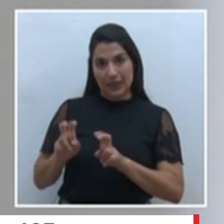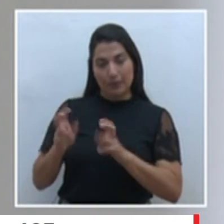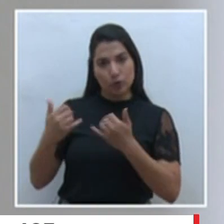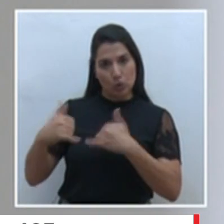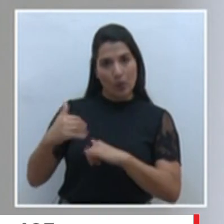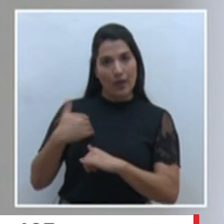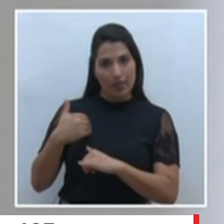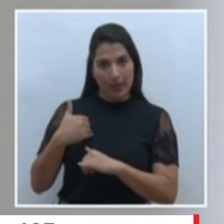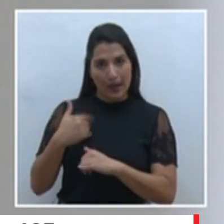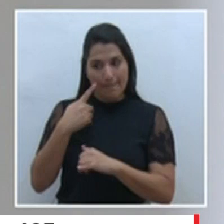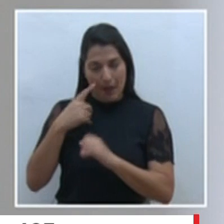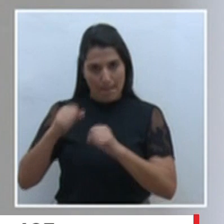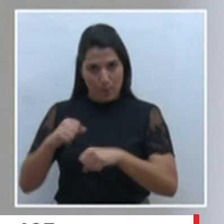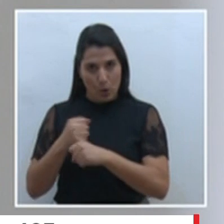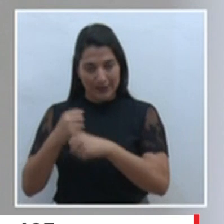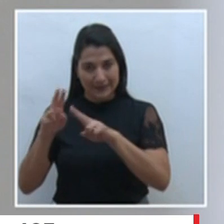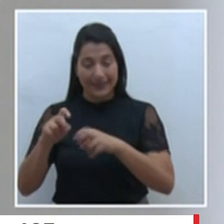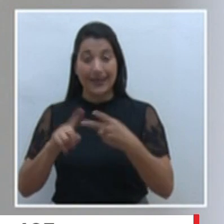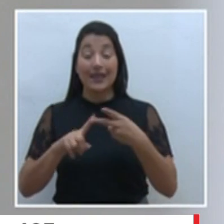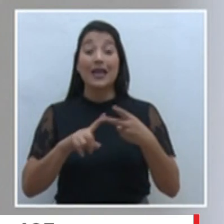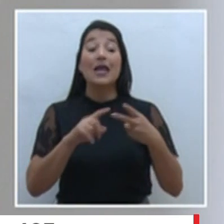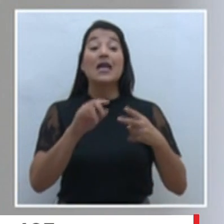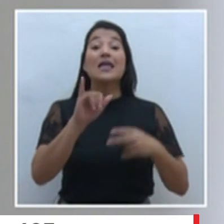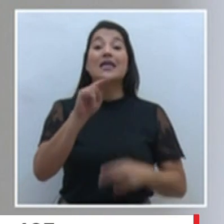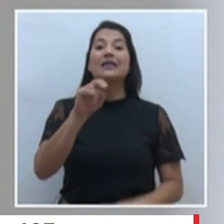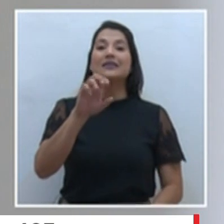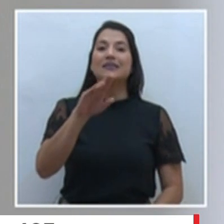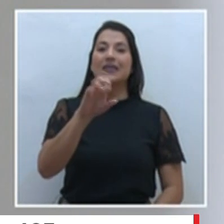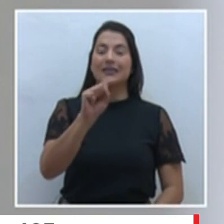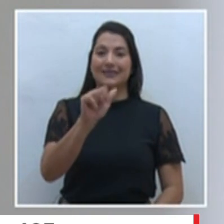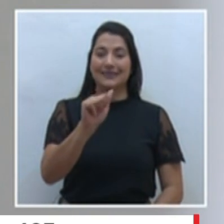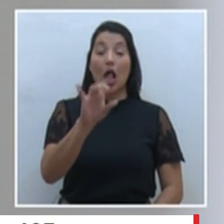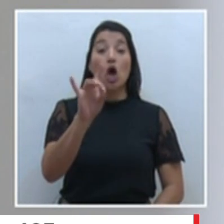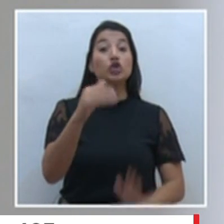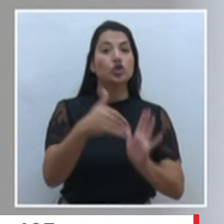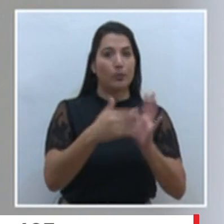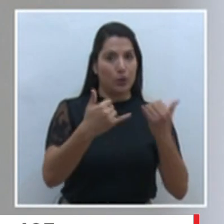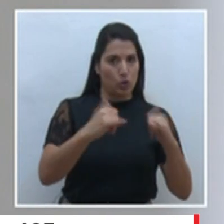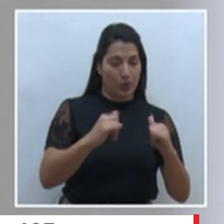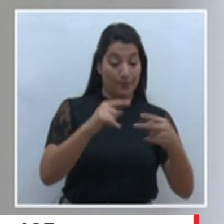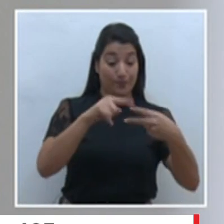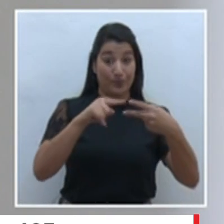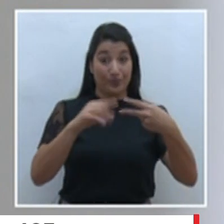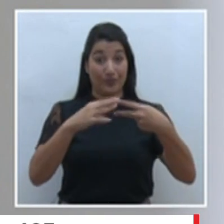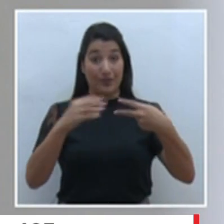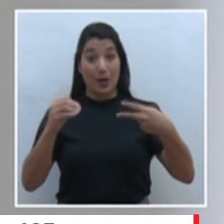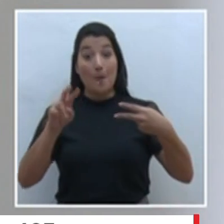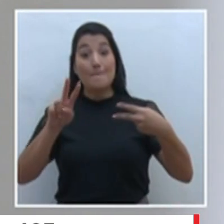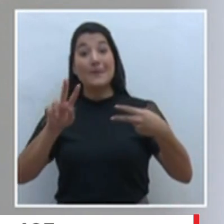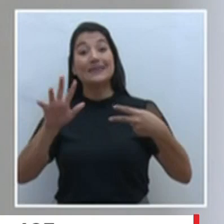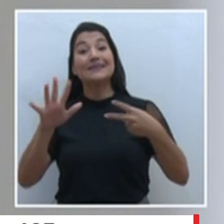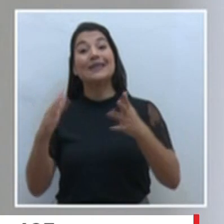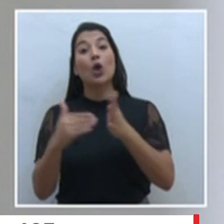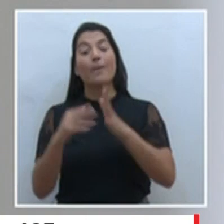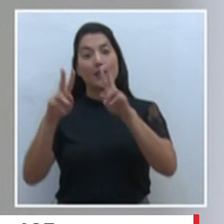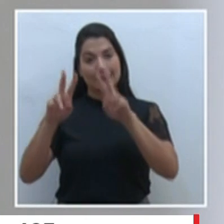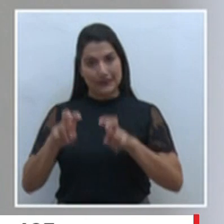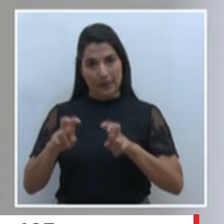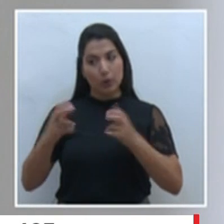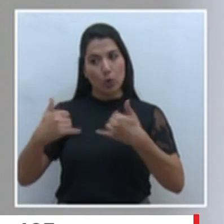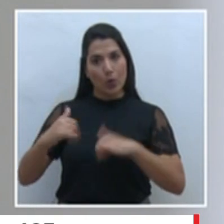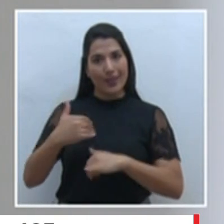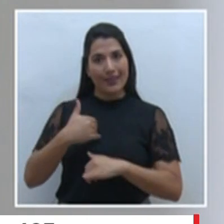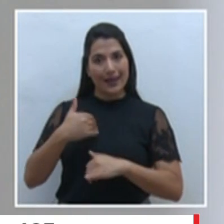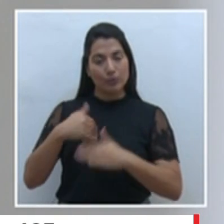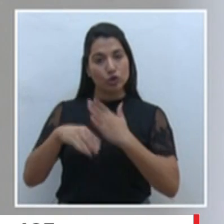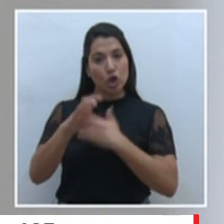en Inciensa tenemos 8.000 pruebas disponibles para un total de 25.000 pruebas disponibles en el país